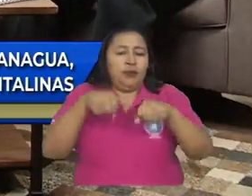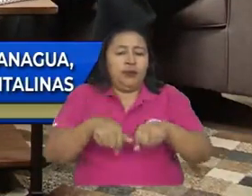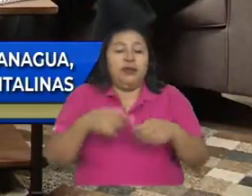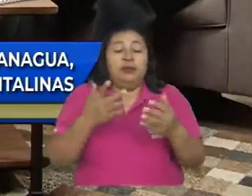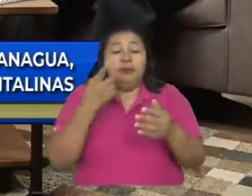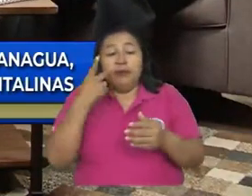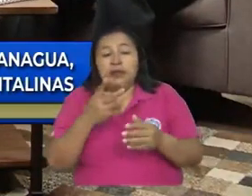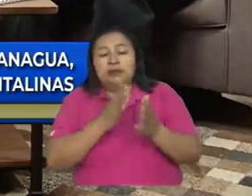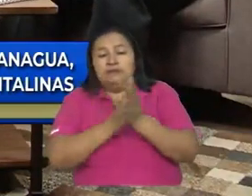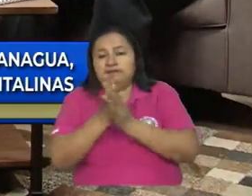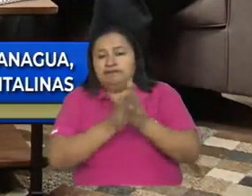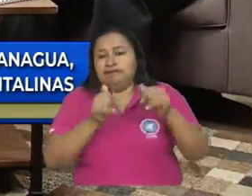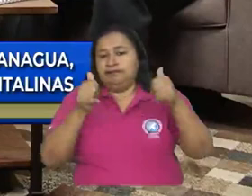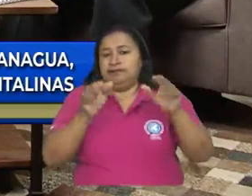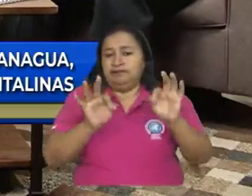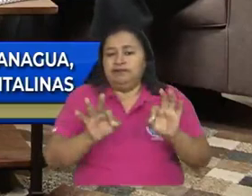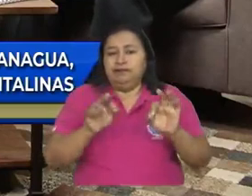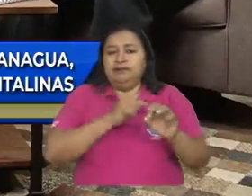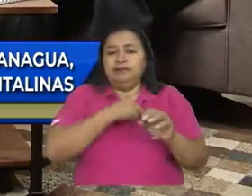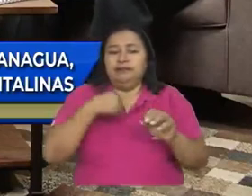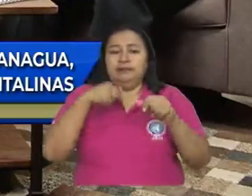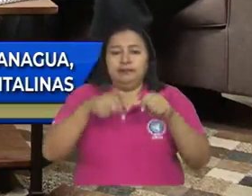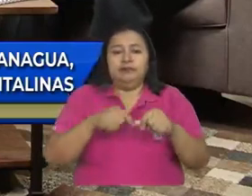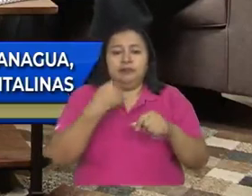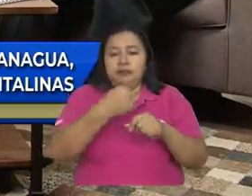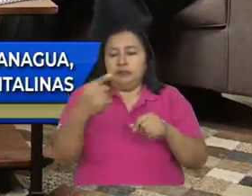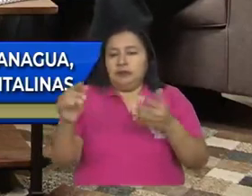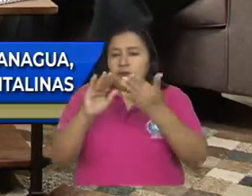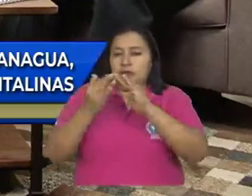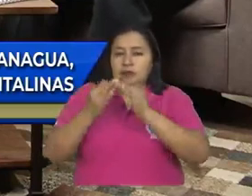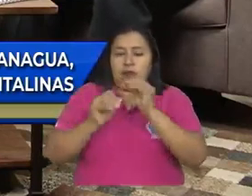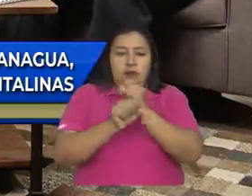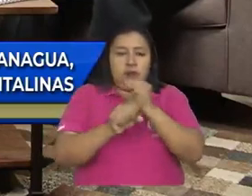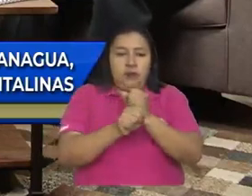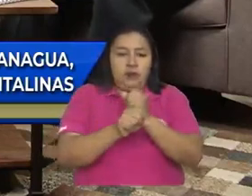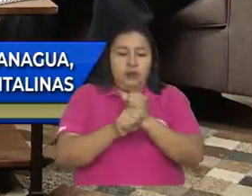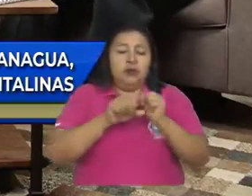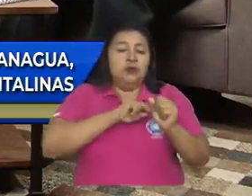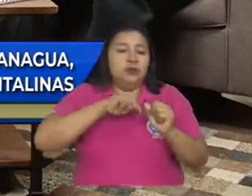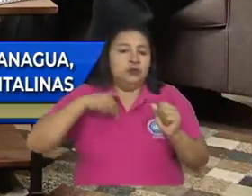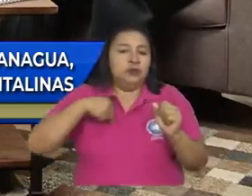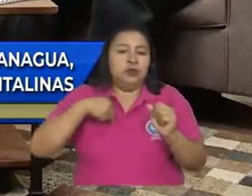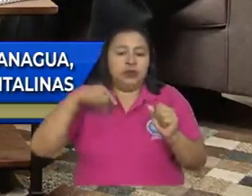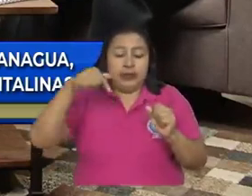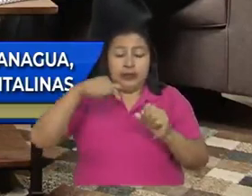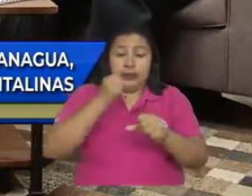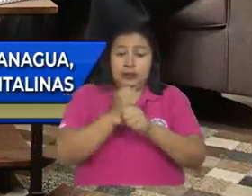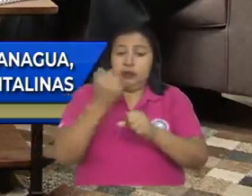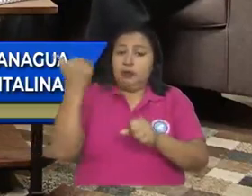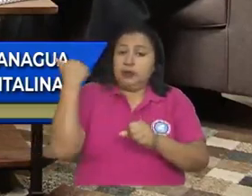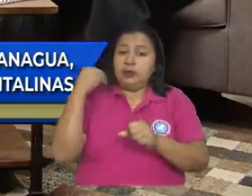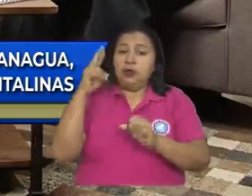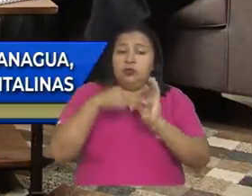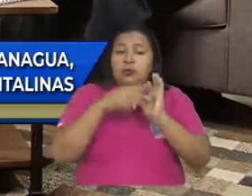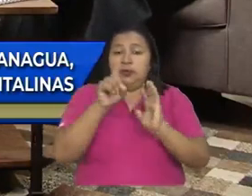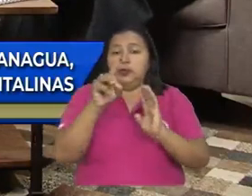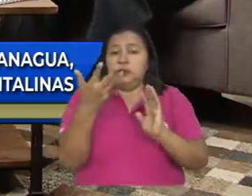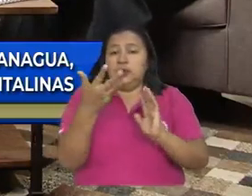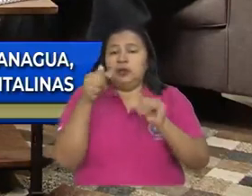satisfacción ciudadana que nosotros tenemos en cada uno de los barrios. Nosotros tuvimos este año 2019